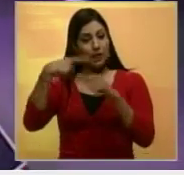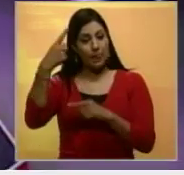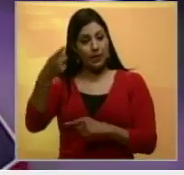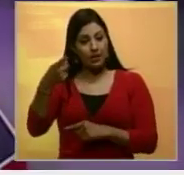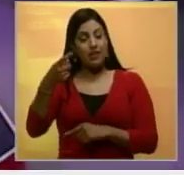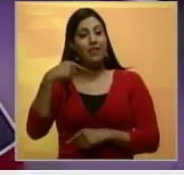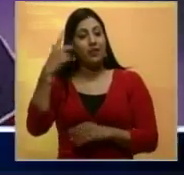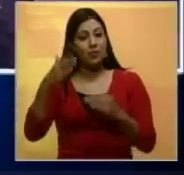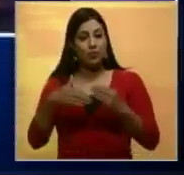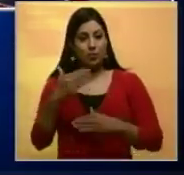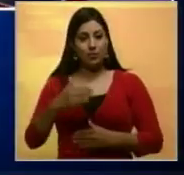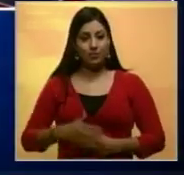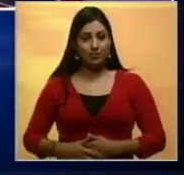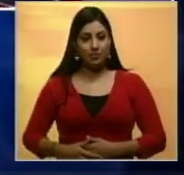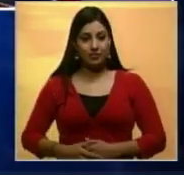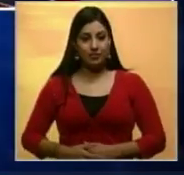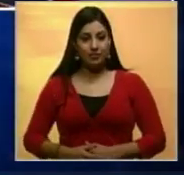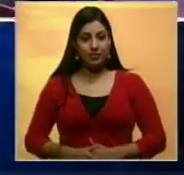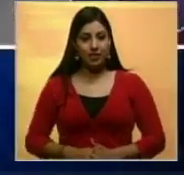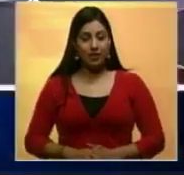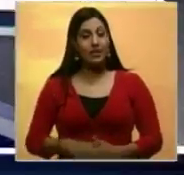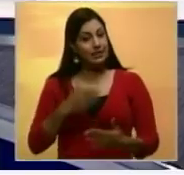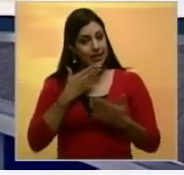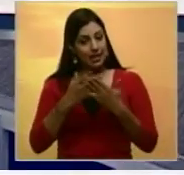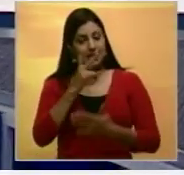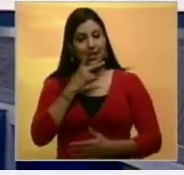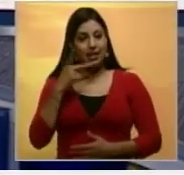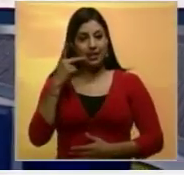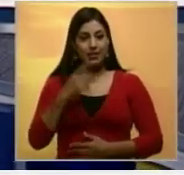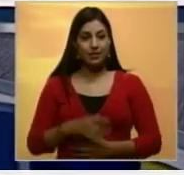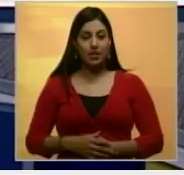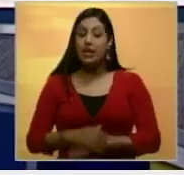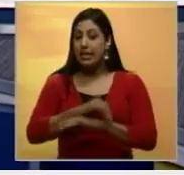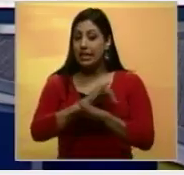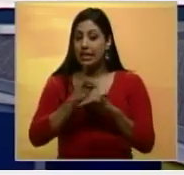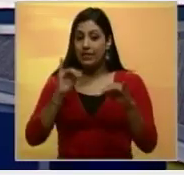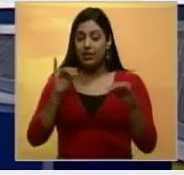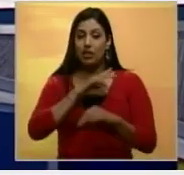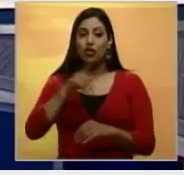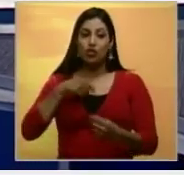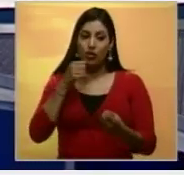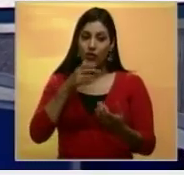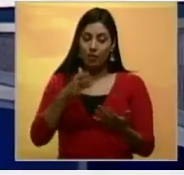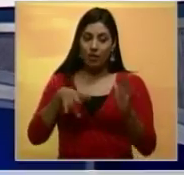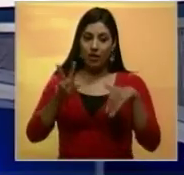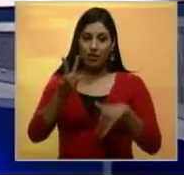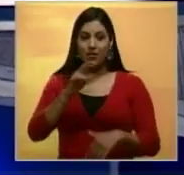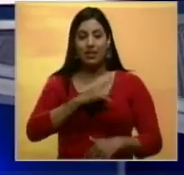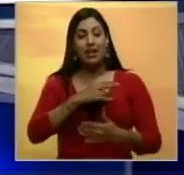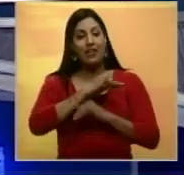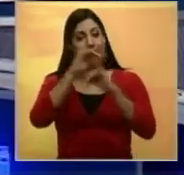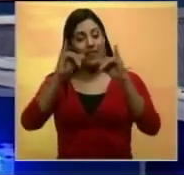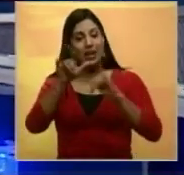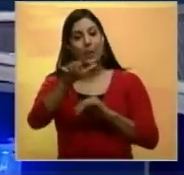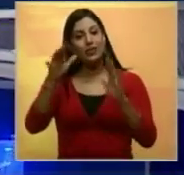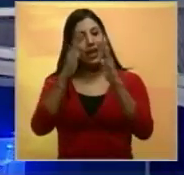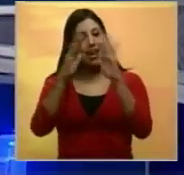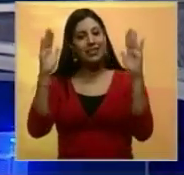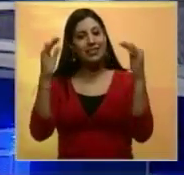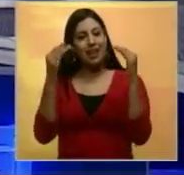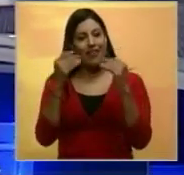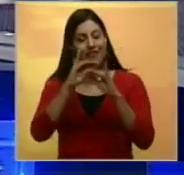próxima emisión de Estrenos y Estrellas. Gracias, Carielis. Y finalizamos nuestra emisión meridiana deseándole a los hogares